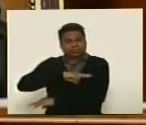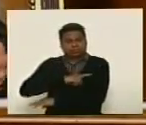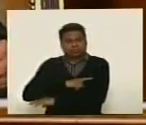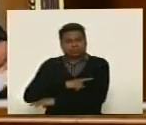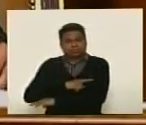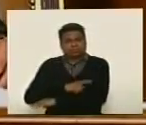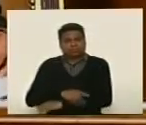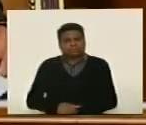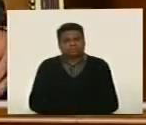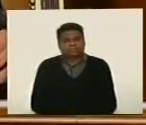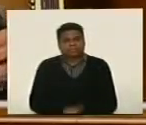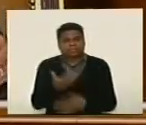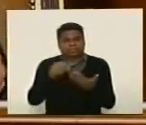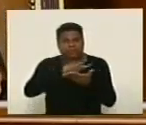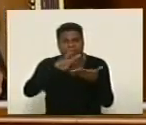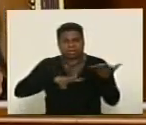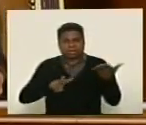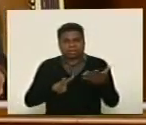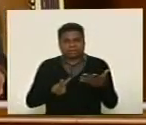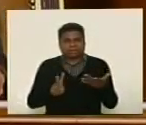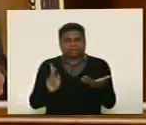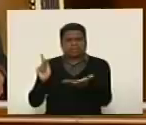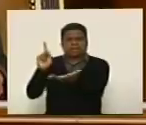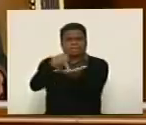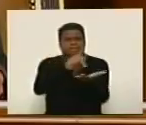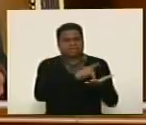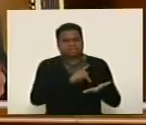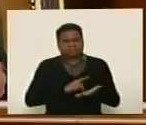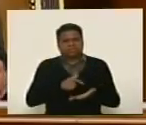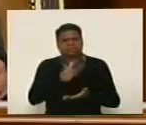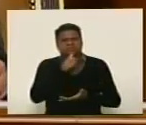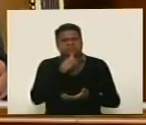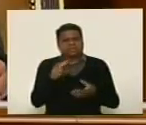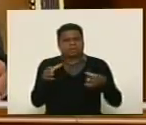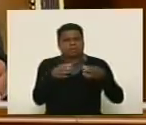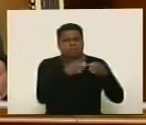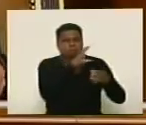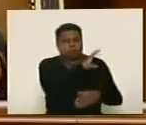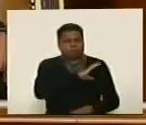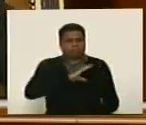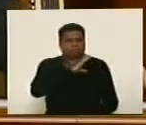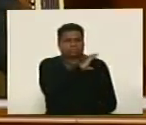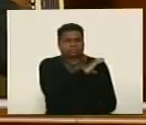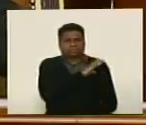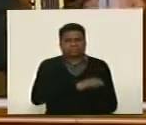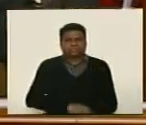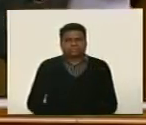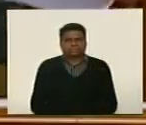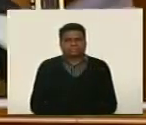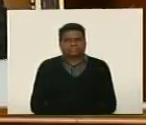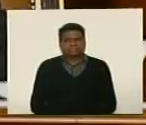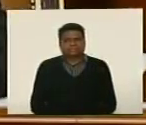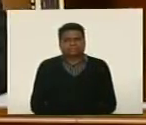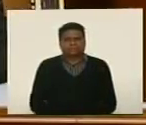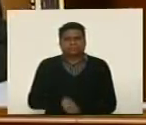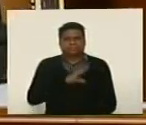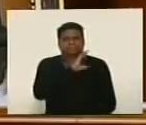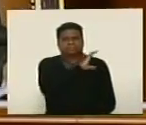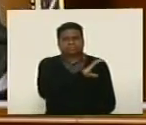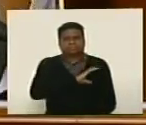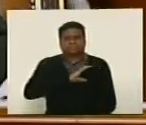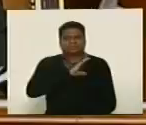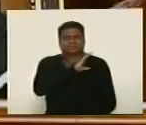ahora los integrantes de esta comisión. Estamos proponiendo a